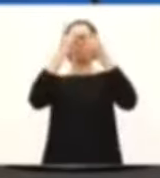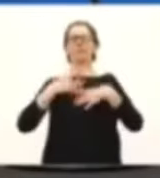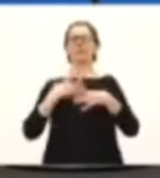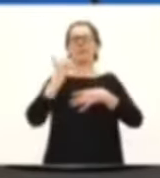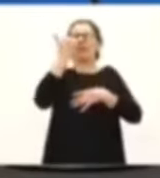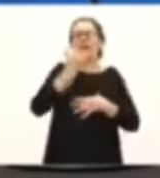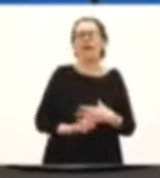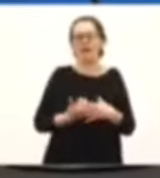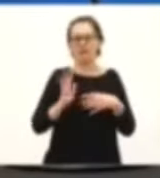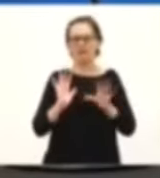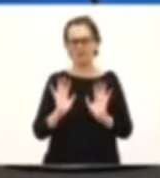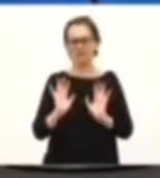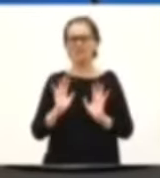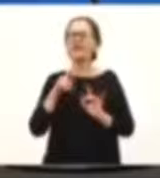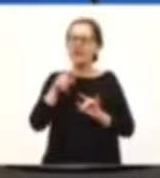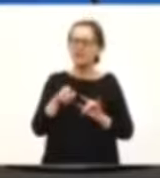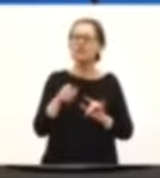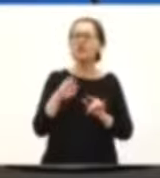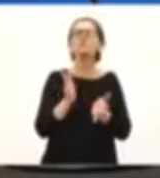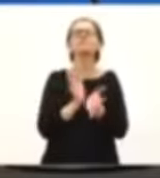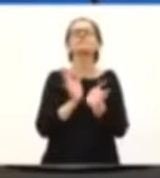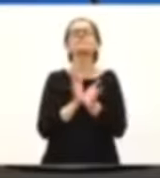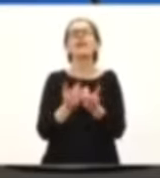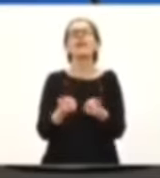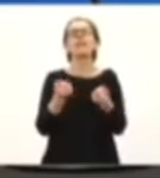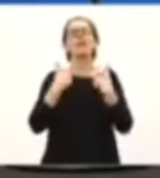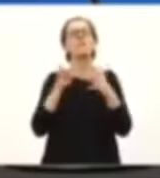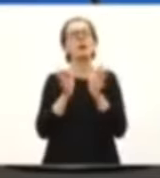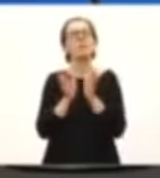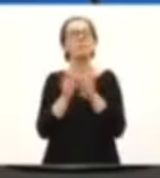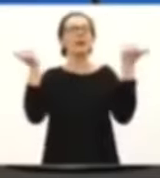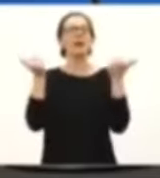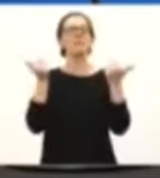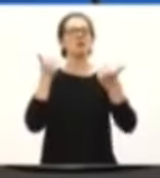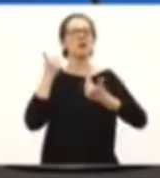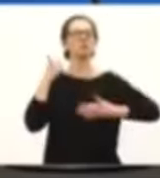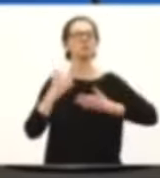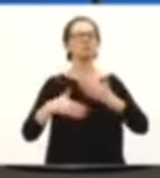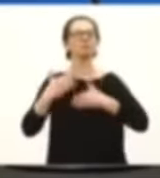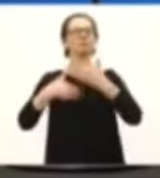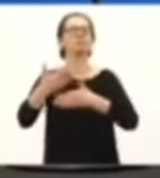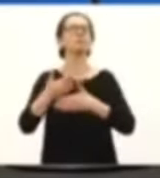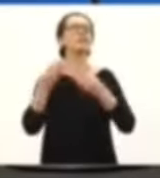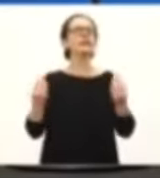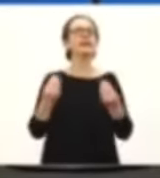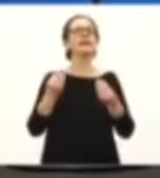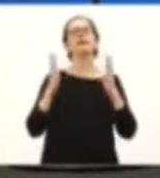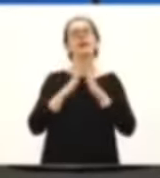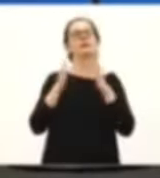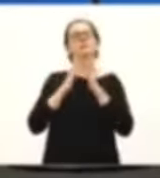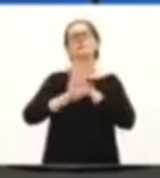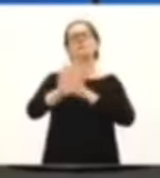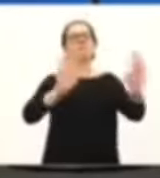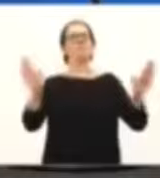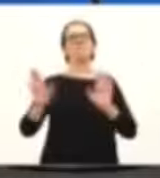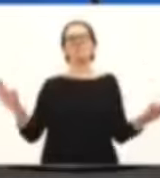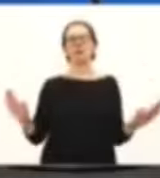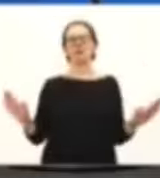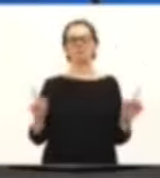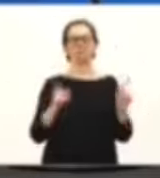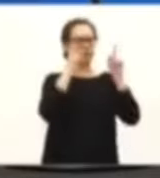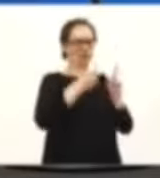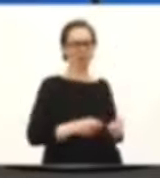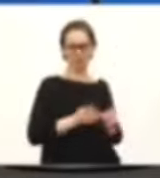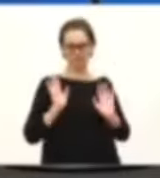y poder más rápidamente aislar a estas personas. Y de la mano de esto viene